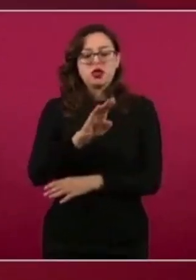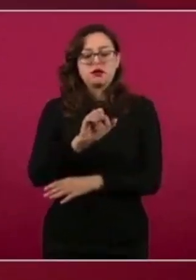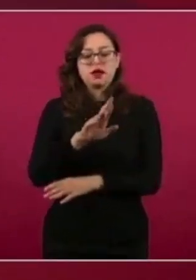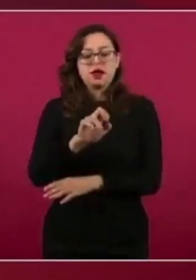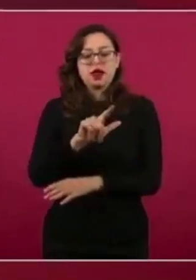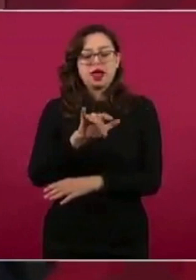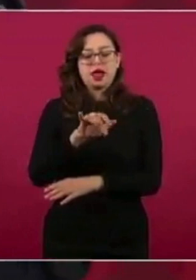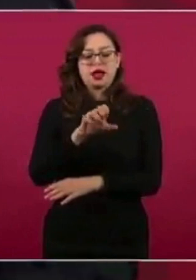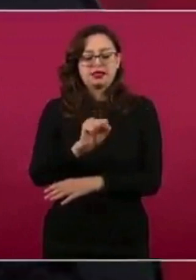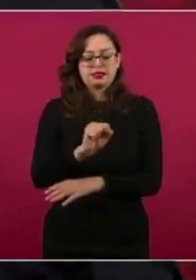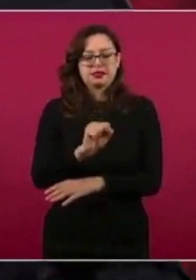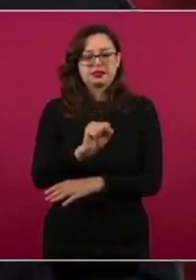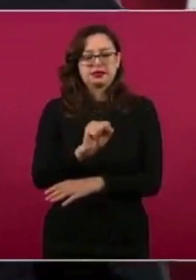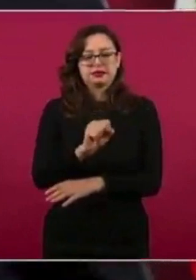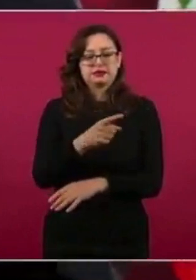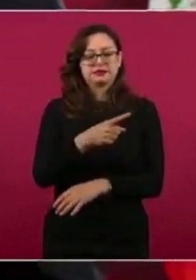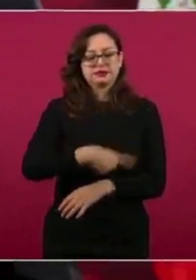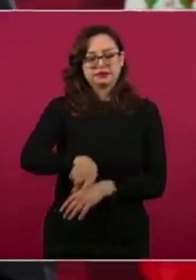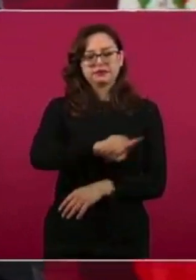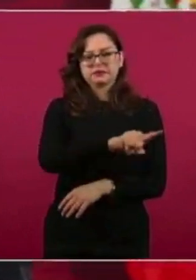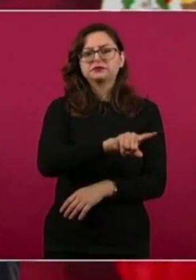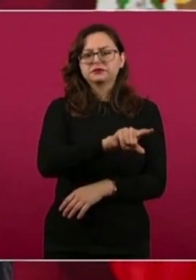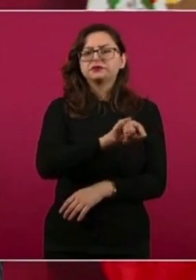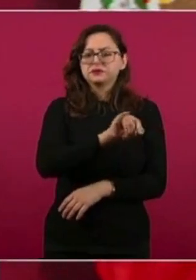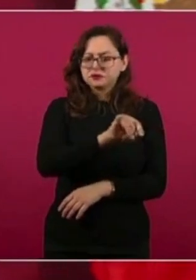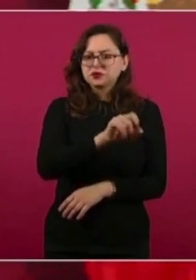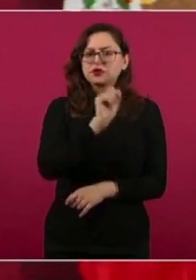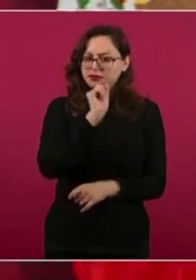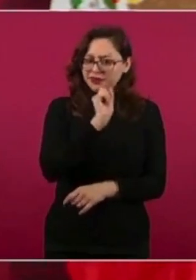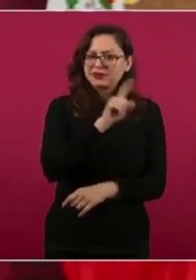lo de la austeridad,